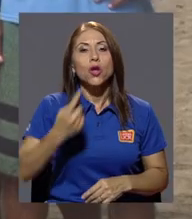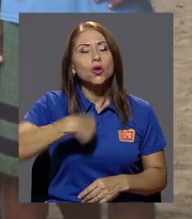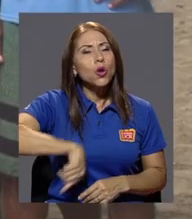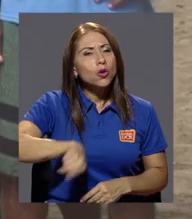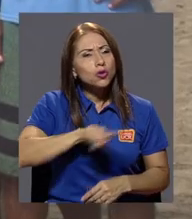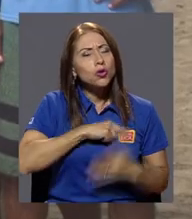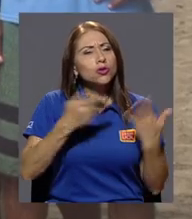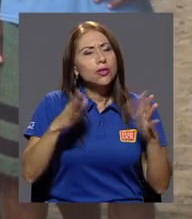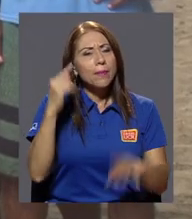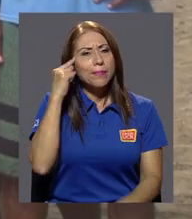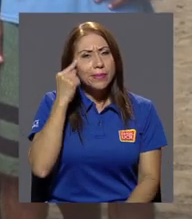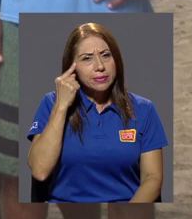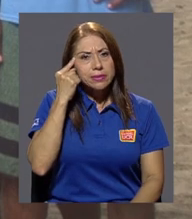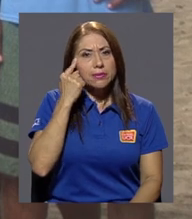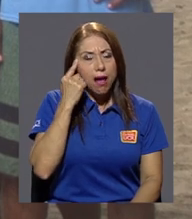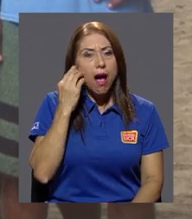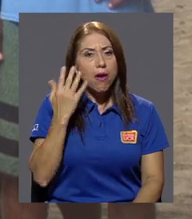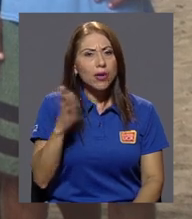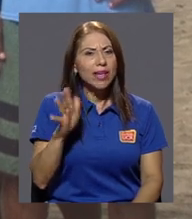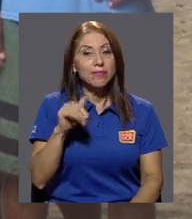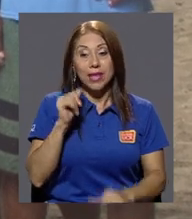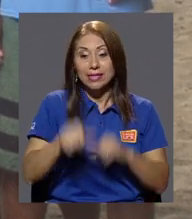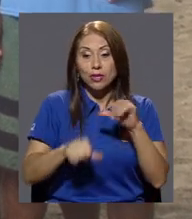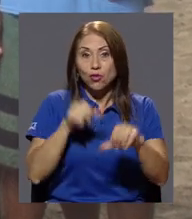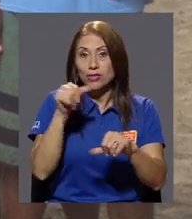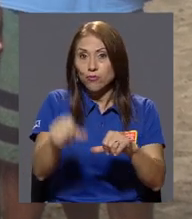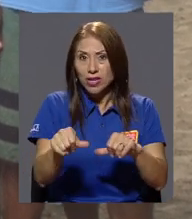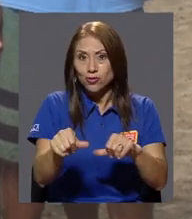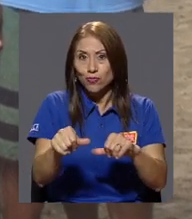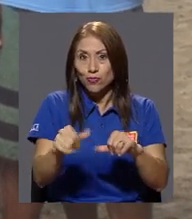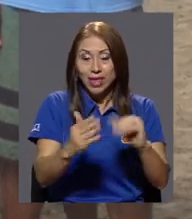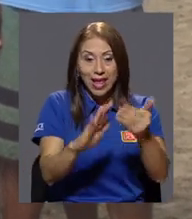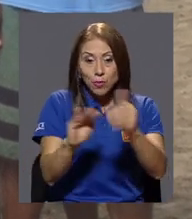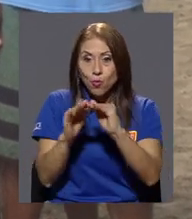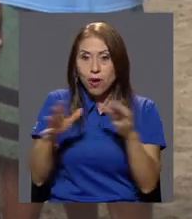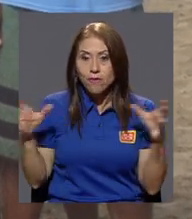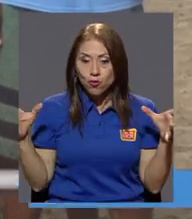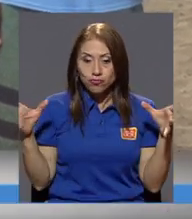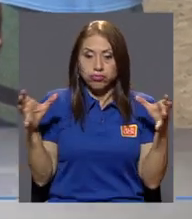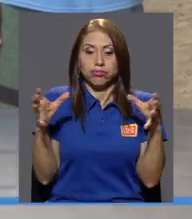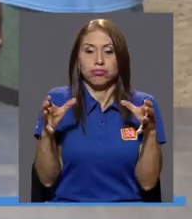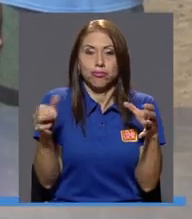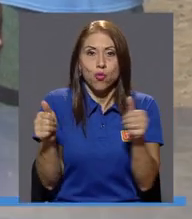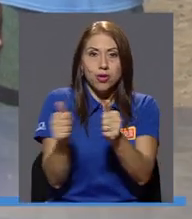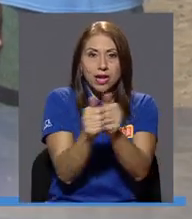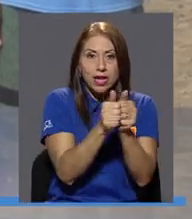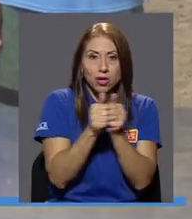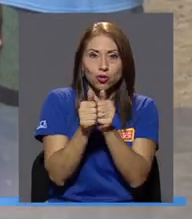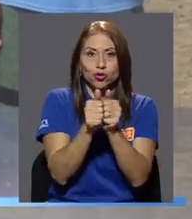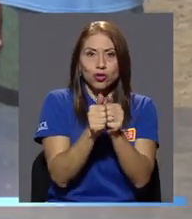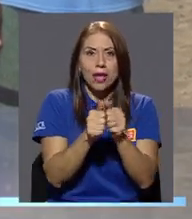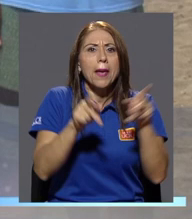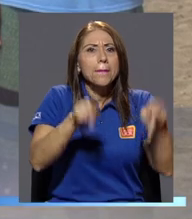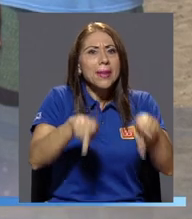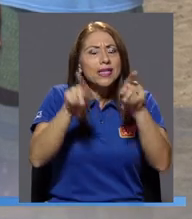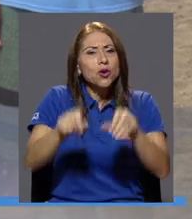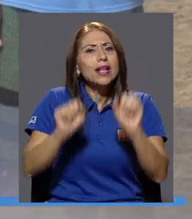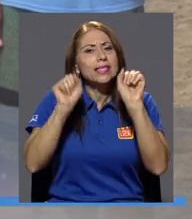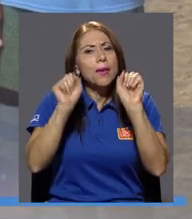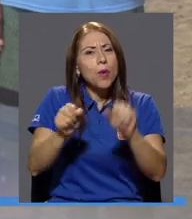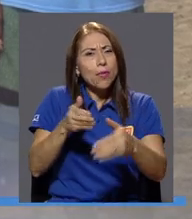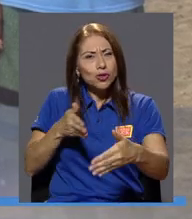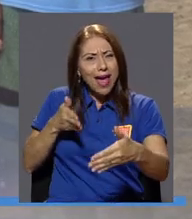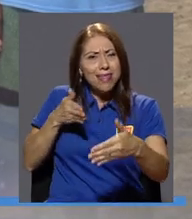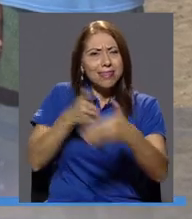Hemos valorado de hacer un esfuerzo el pueblo, de unirnos mejor, de tener personas que podemos atacar más